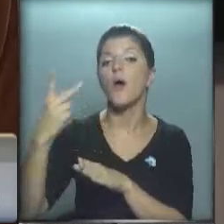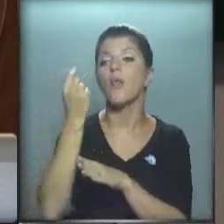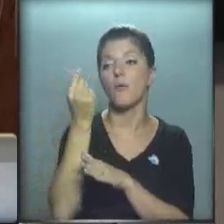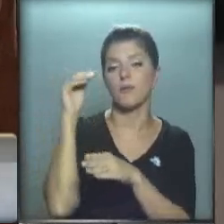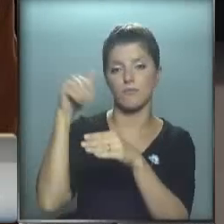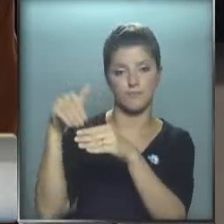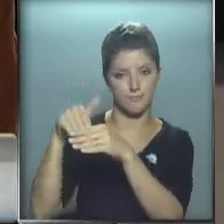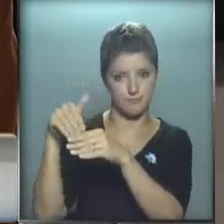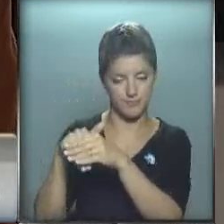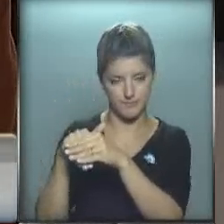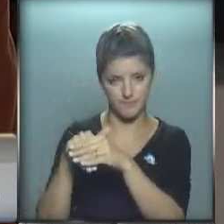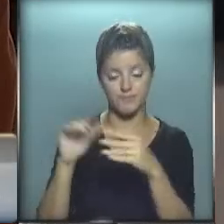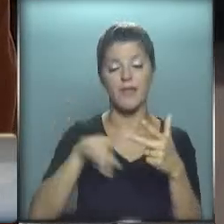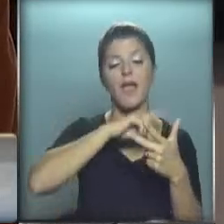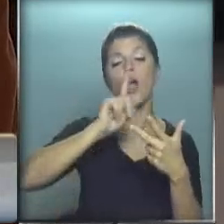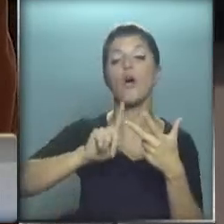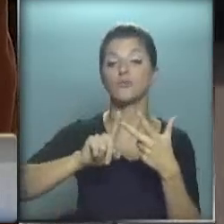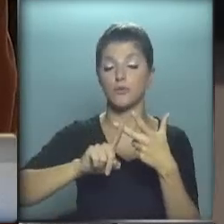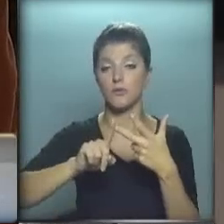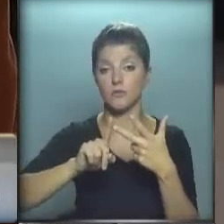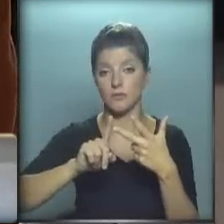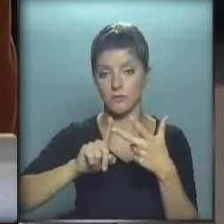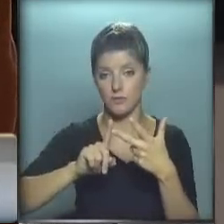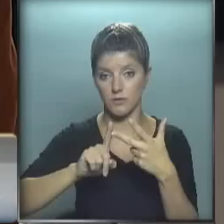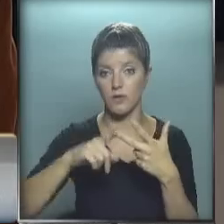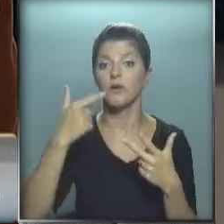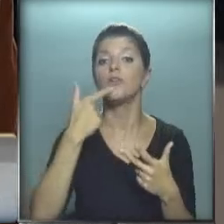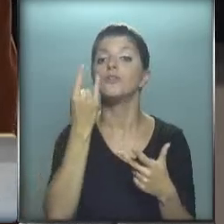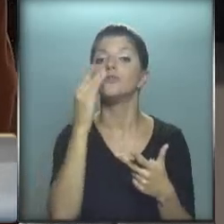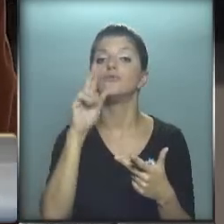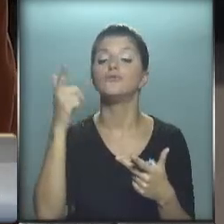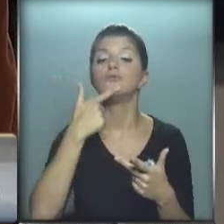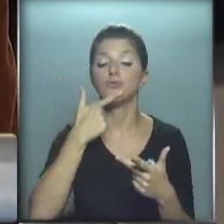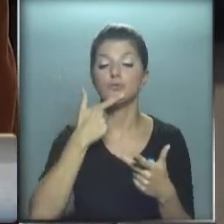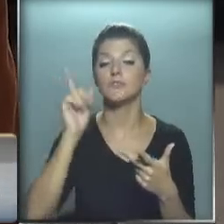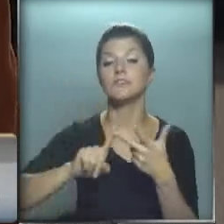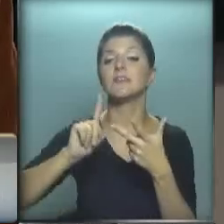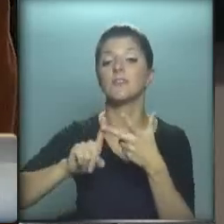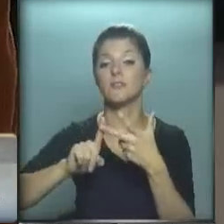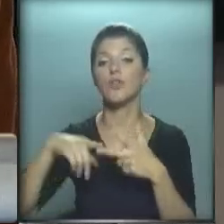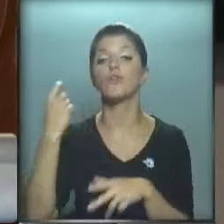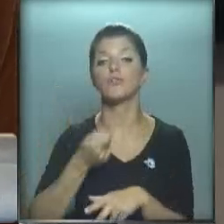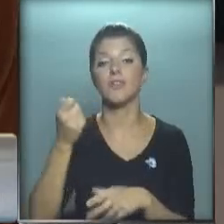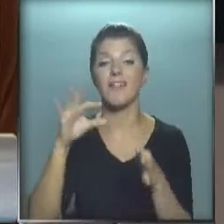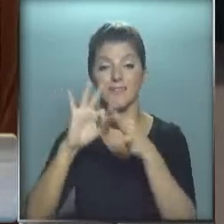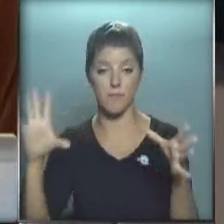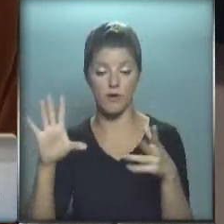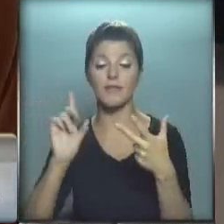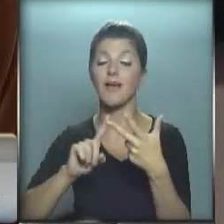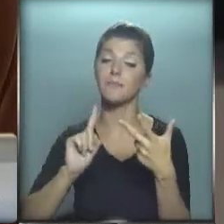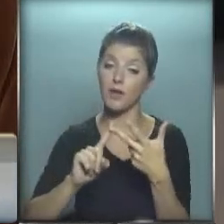Europea el otro candidato es el candidato schuls el candidato de los socialdemócratas pero que tienen